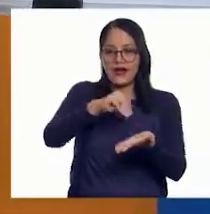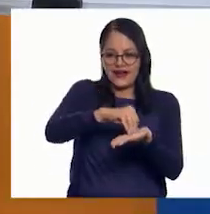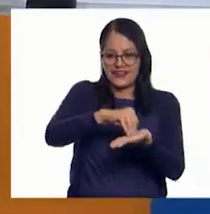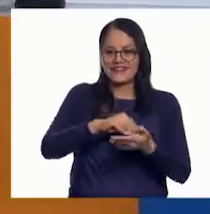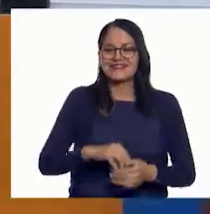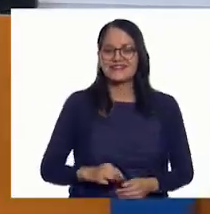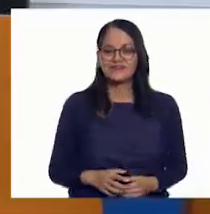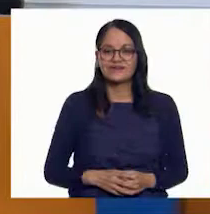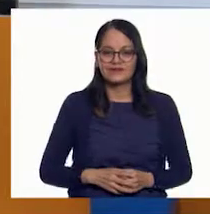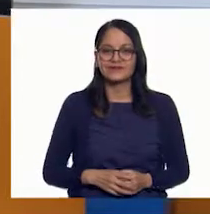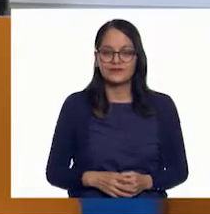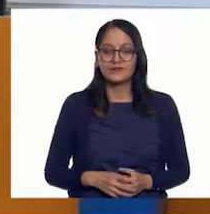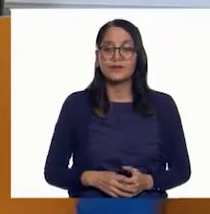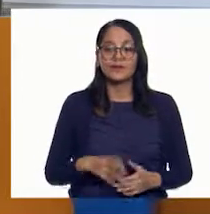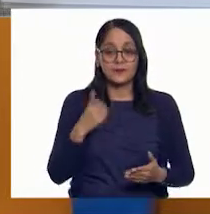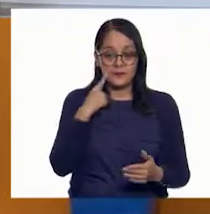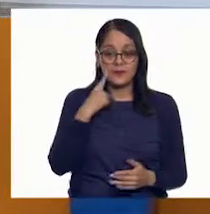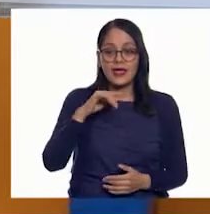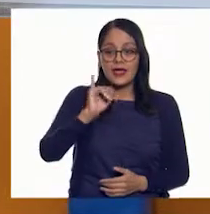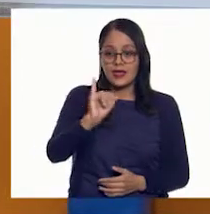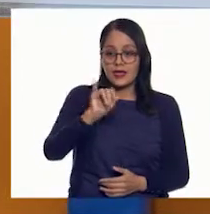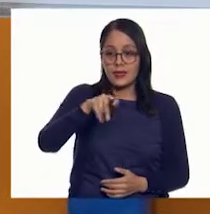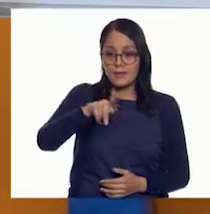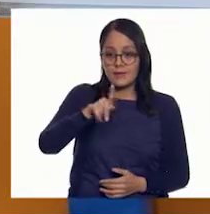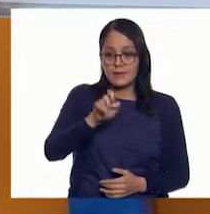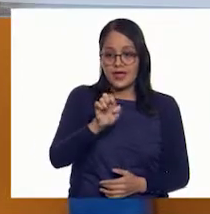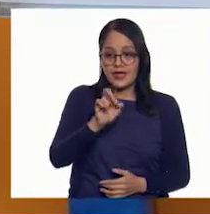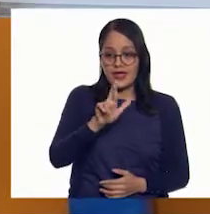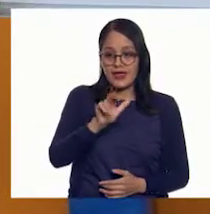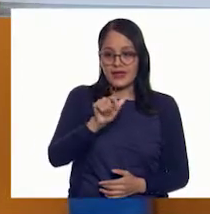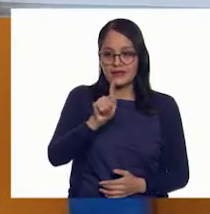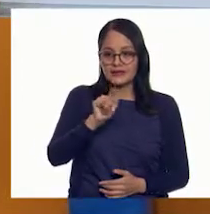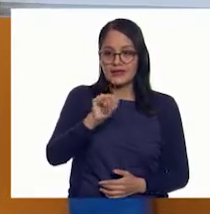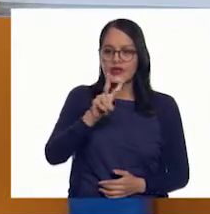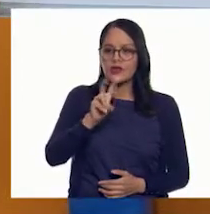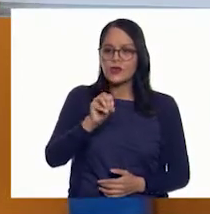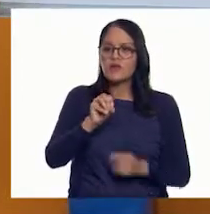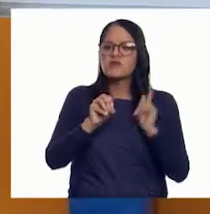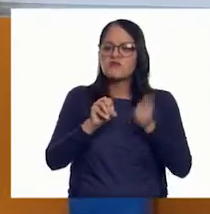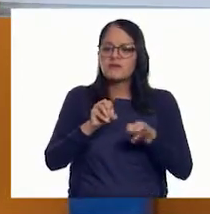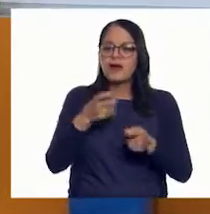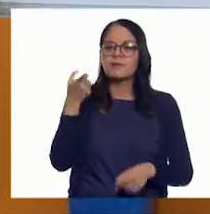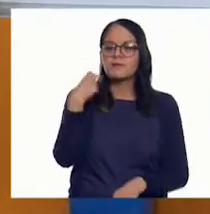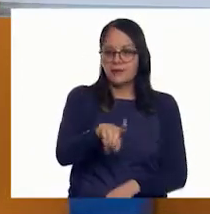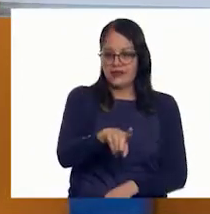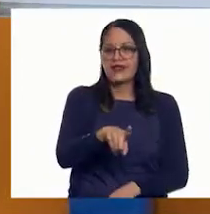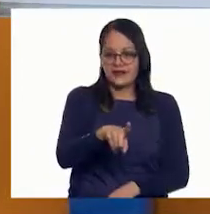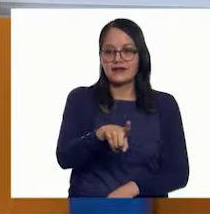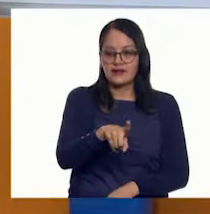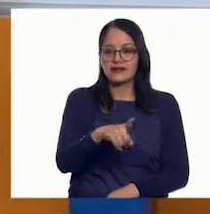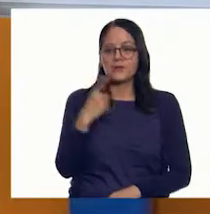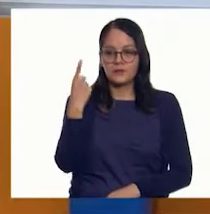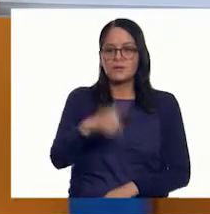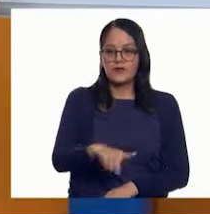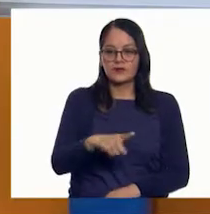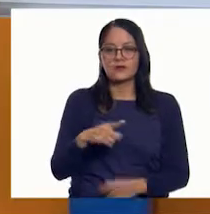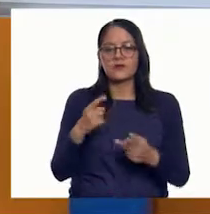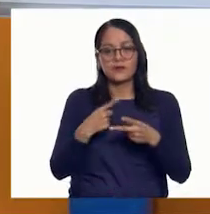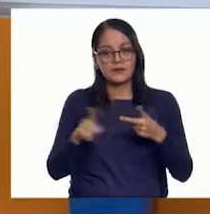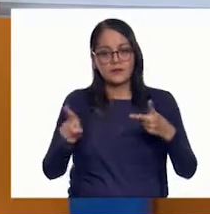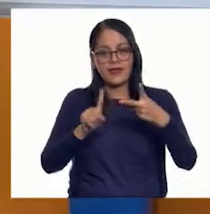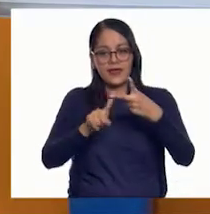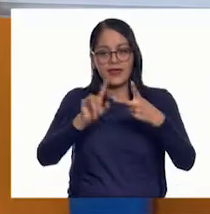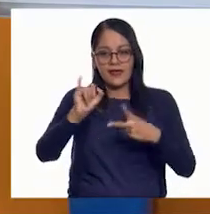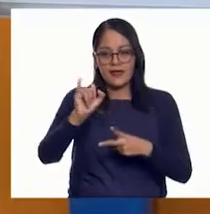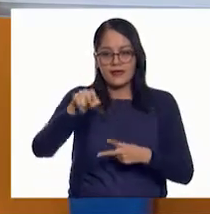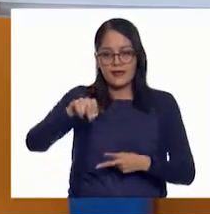modo imperativo se usa para dar instrucciones, un mandato, una orden. Y como ya lo decías, el modo infinitivo, bueno, el